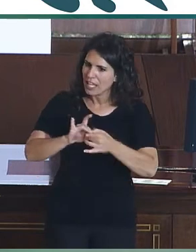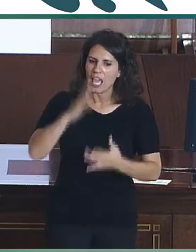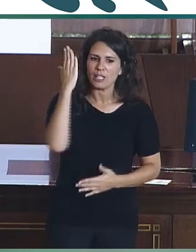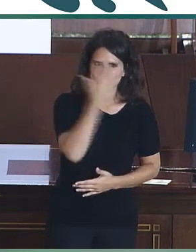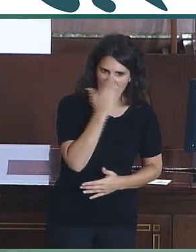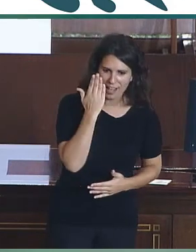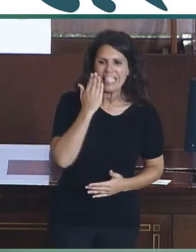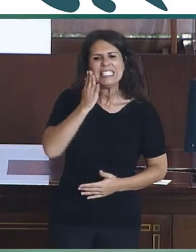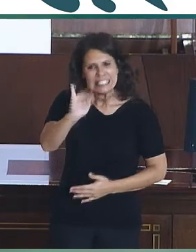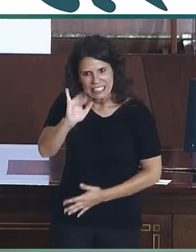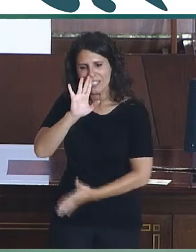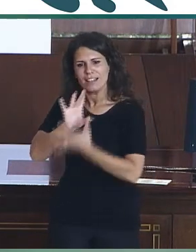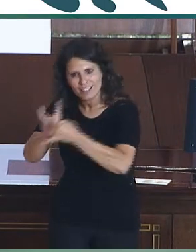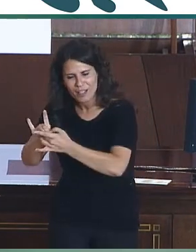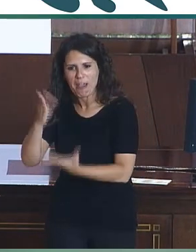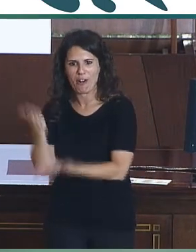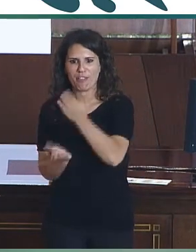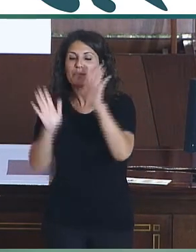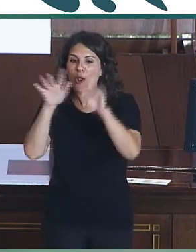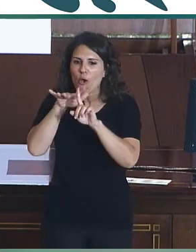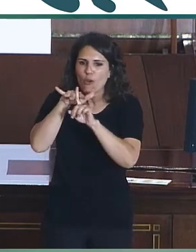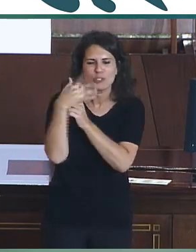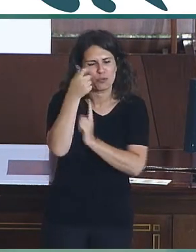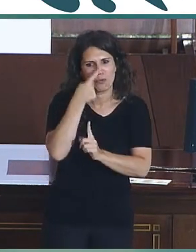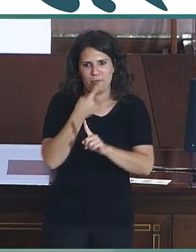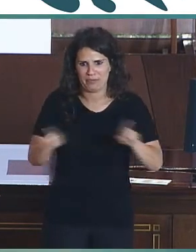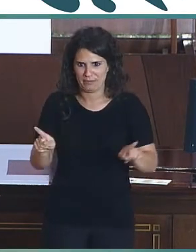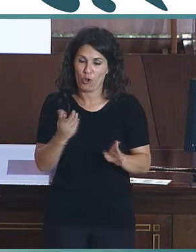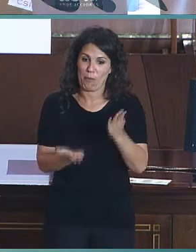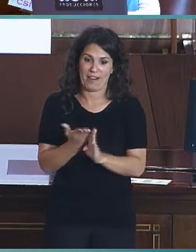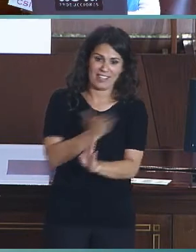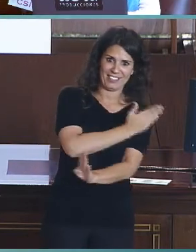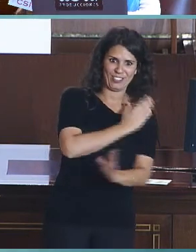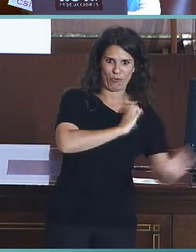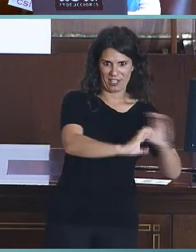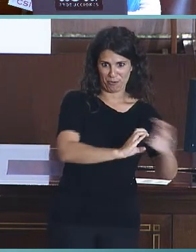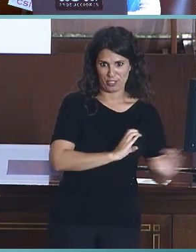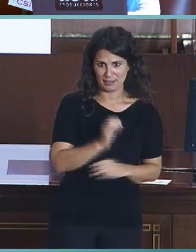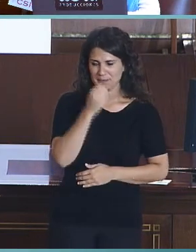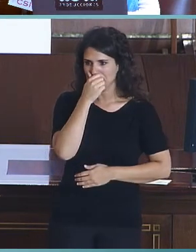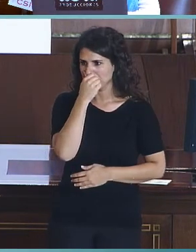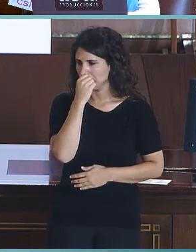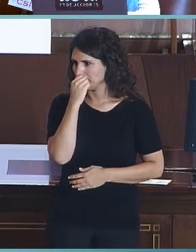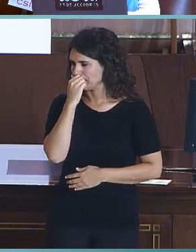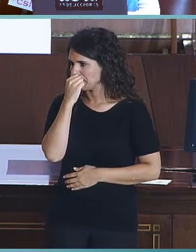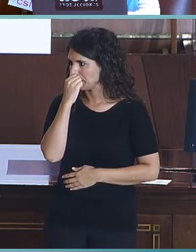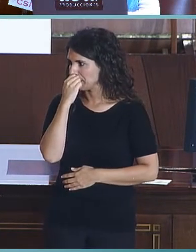valoraciones, pero en un contexto un poquito diferente. Bien,